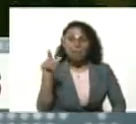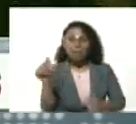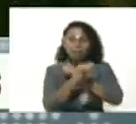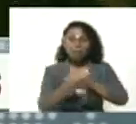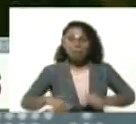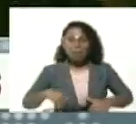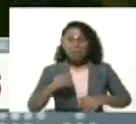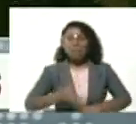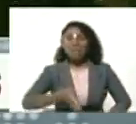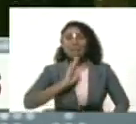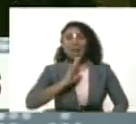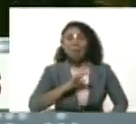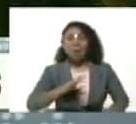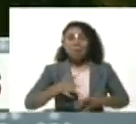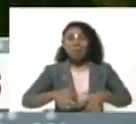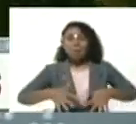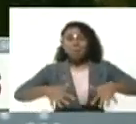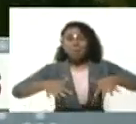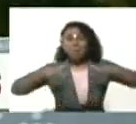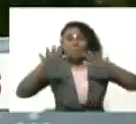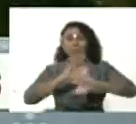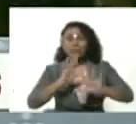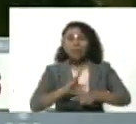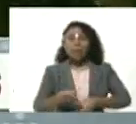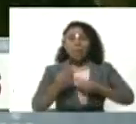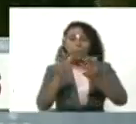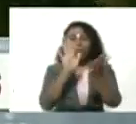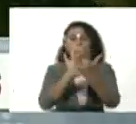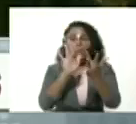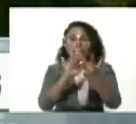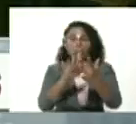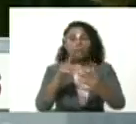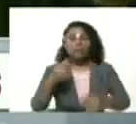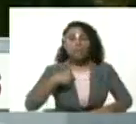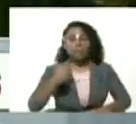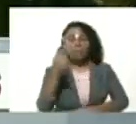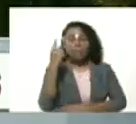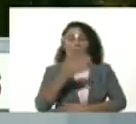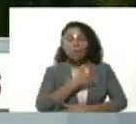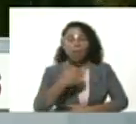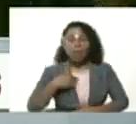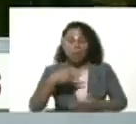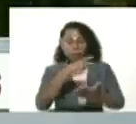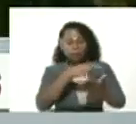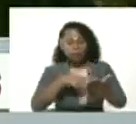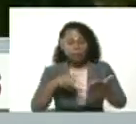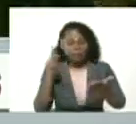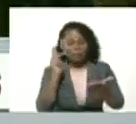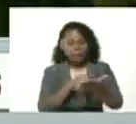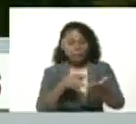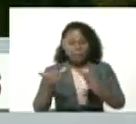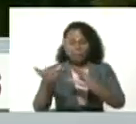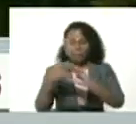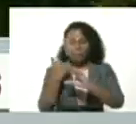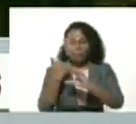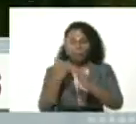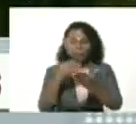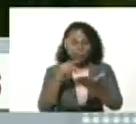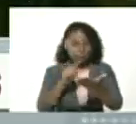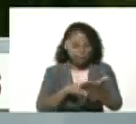agua. Ramón Carrizales, ya le vamos a dar pase, pero primero quiero leerles, me acaba de llegar a mi teléfono un